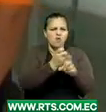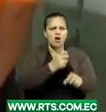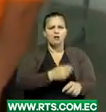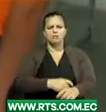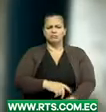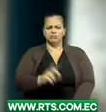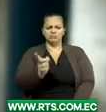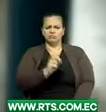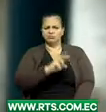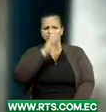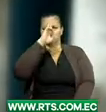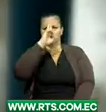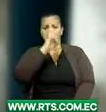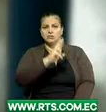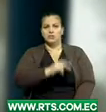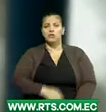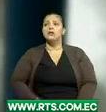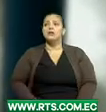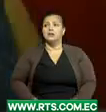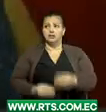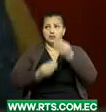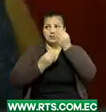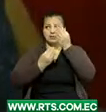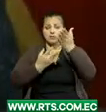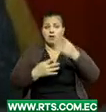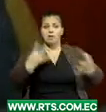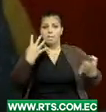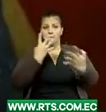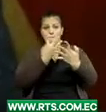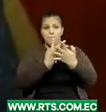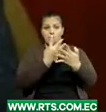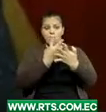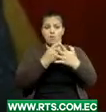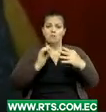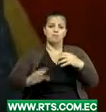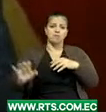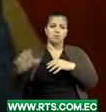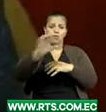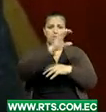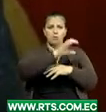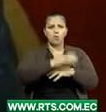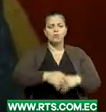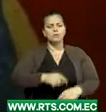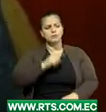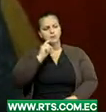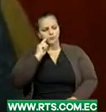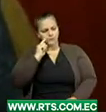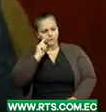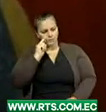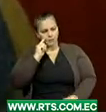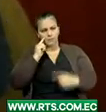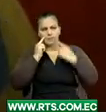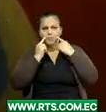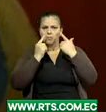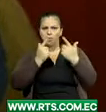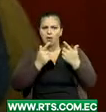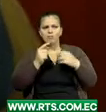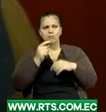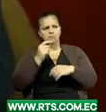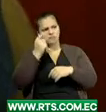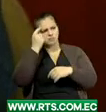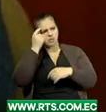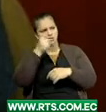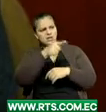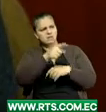deben reforzar dentro de los centros penitenciarios, para que luego, cuando les corresponda salir, tengan a lo mejor su ahorro, tengan su